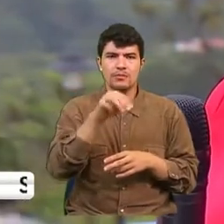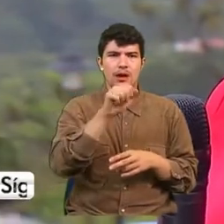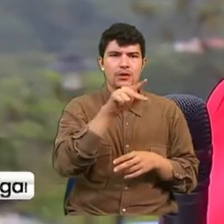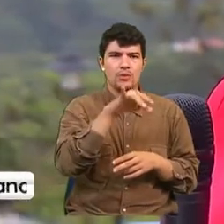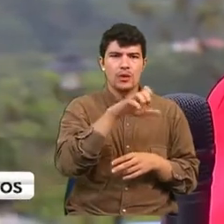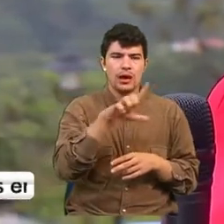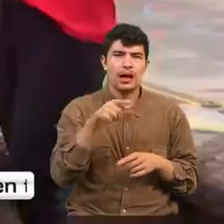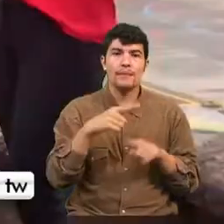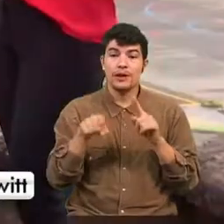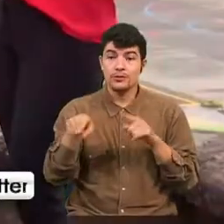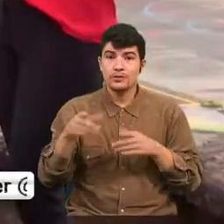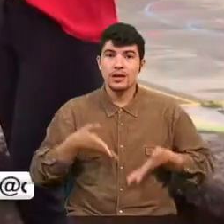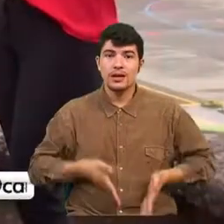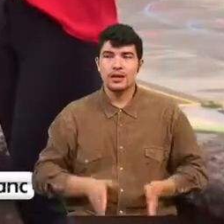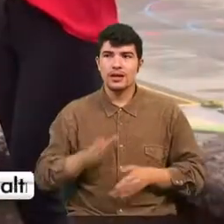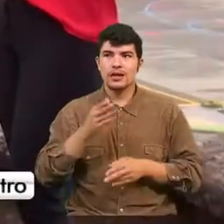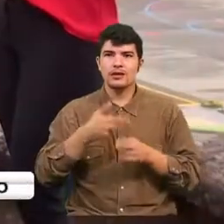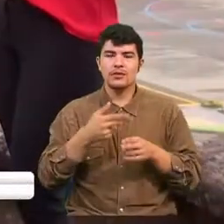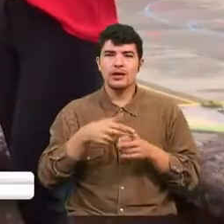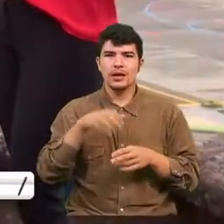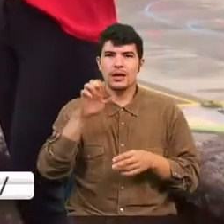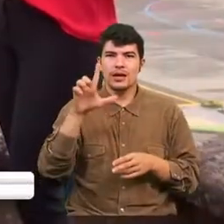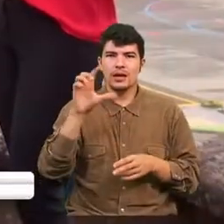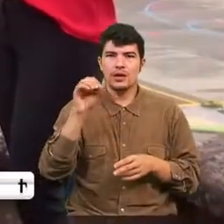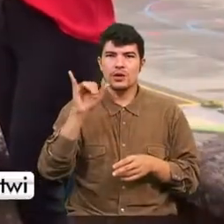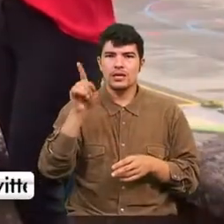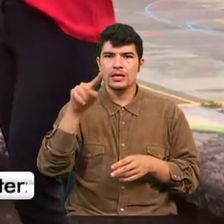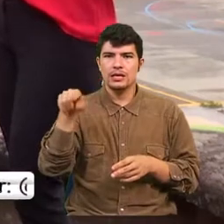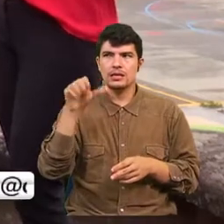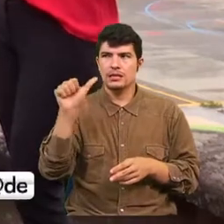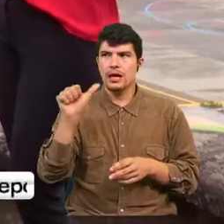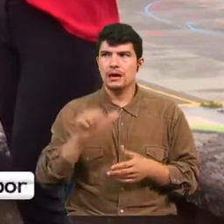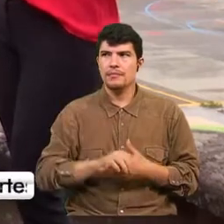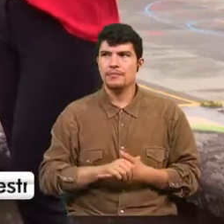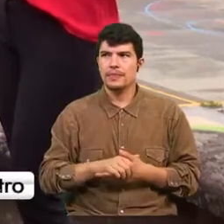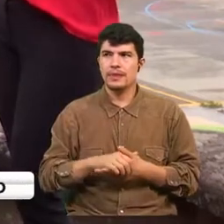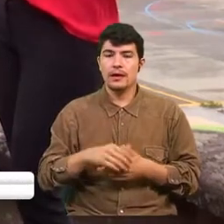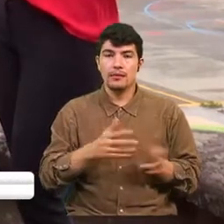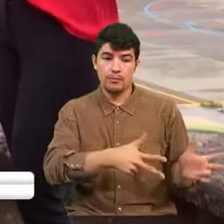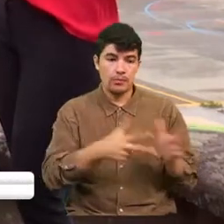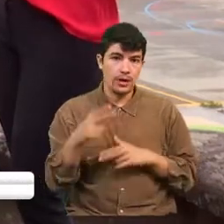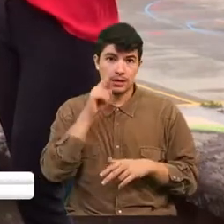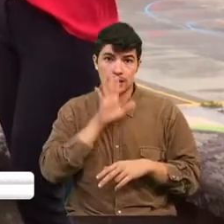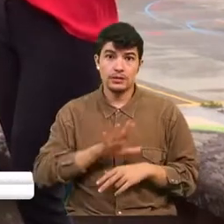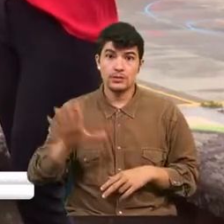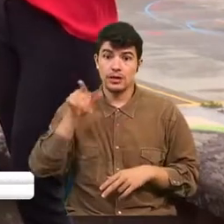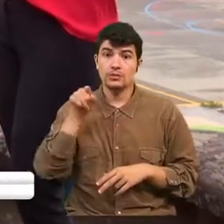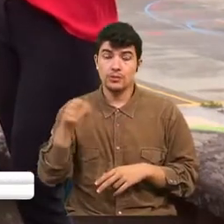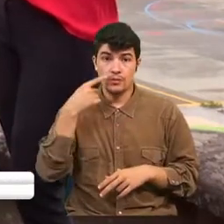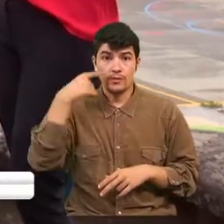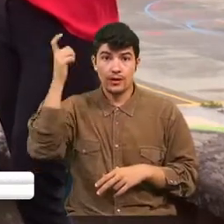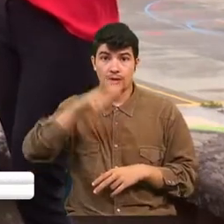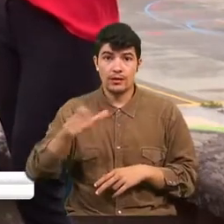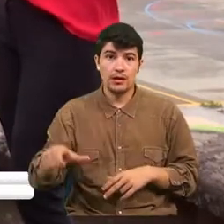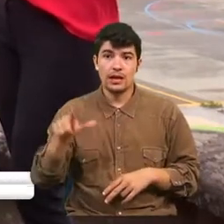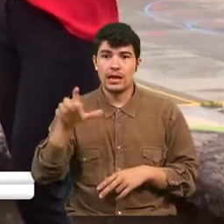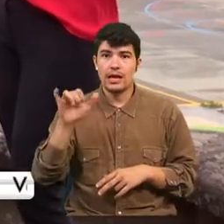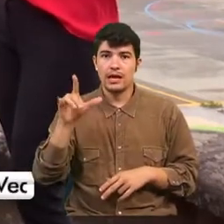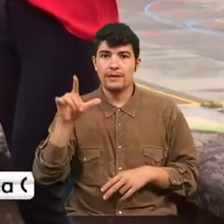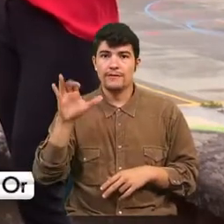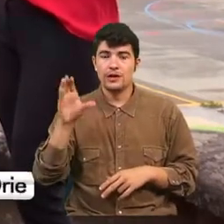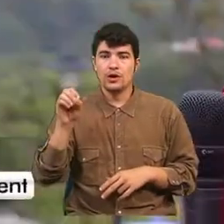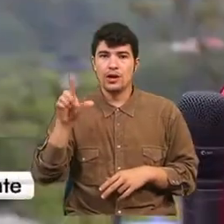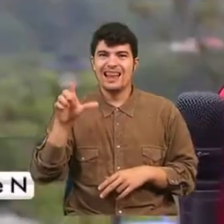de Puente Nacional, que es doña Eloísa Uzcategui. Puente Nacional fue cuna de personajes, Lelio Larte, que es la cuna del folclore